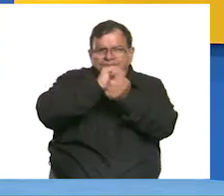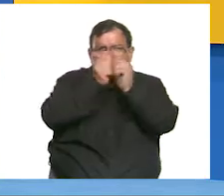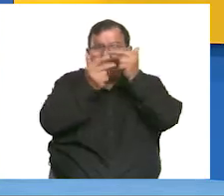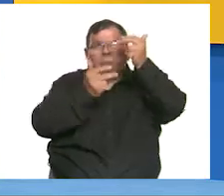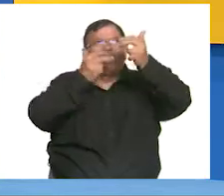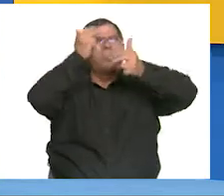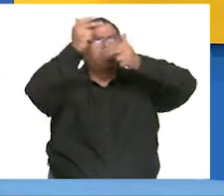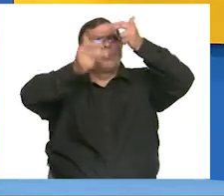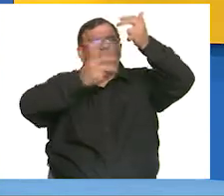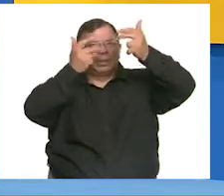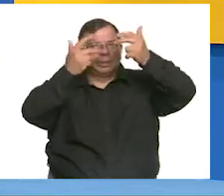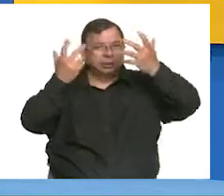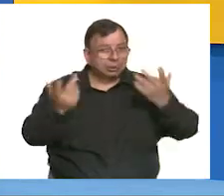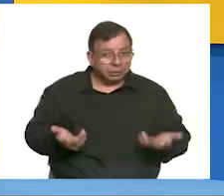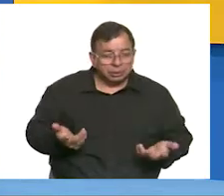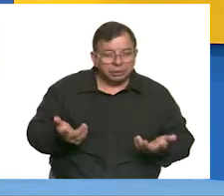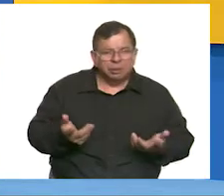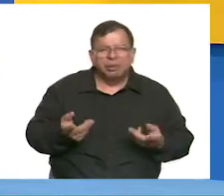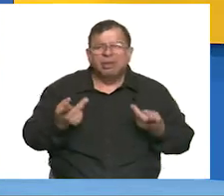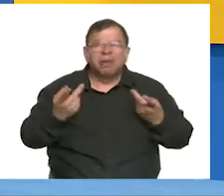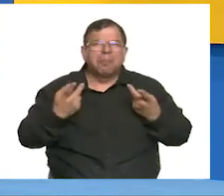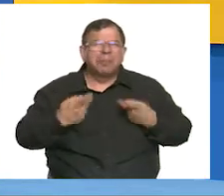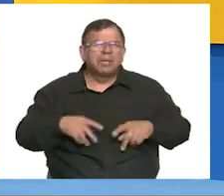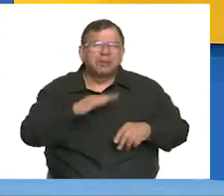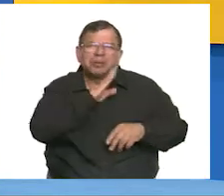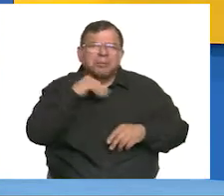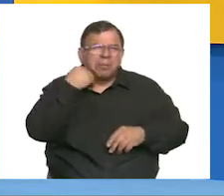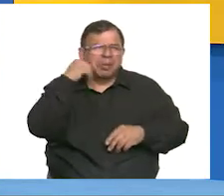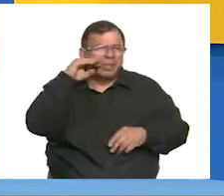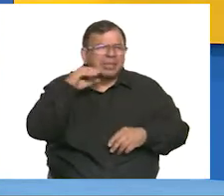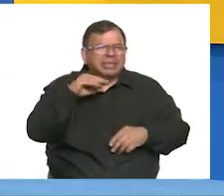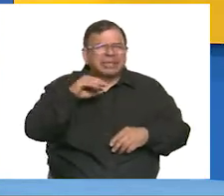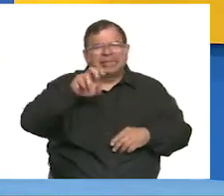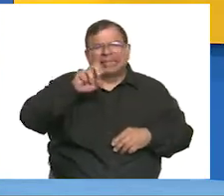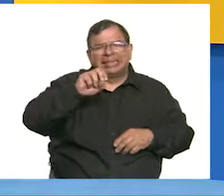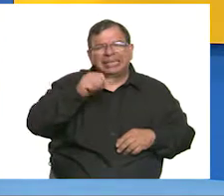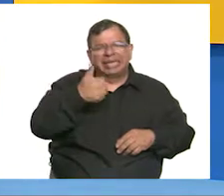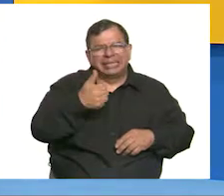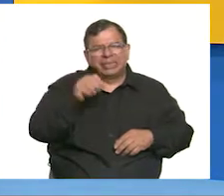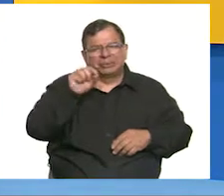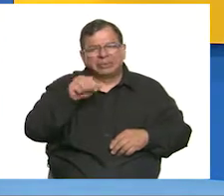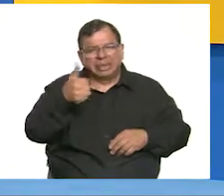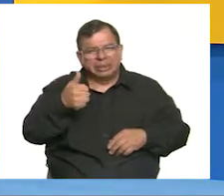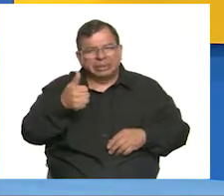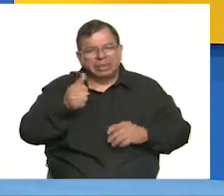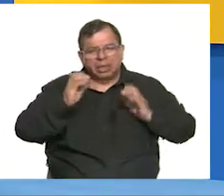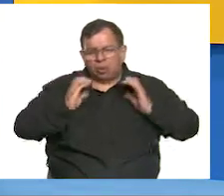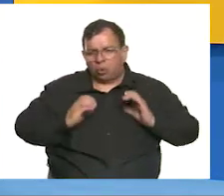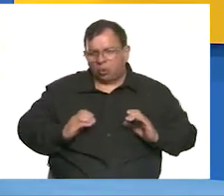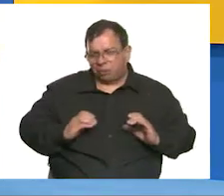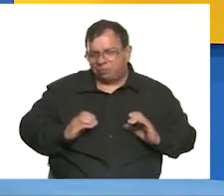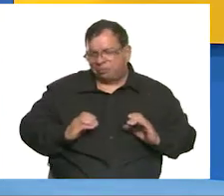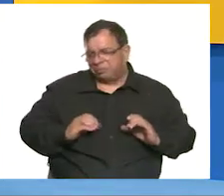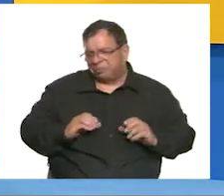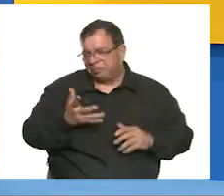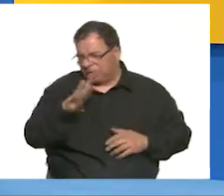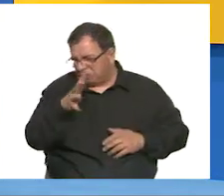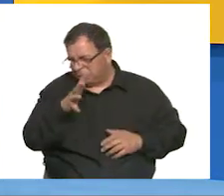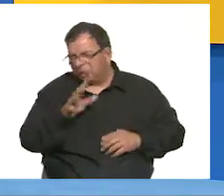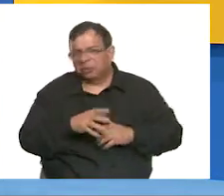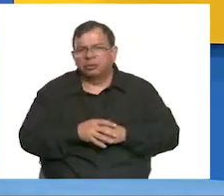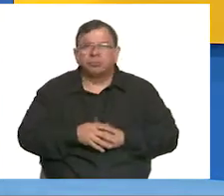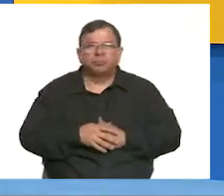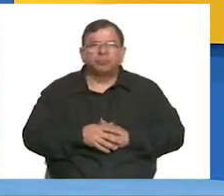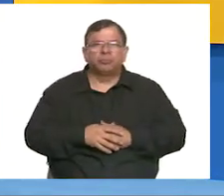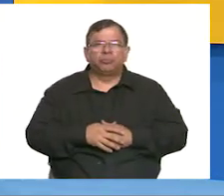que las personas tenemos 36.5 grados Celsius de temperatura corporal en promedio, ¿no? Más o menos.